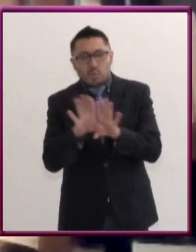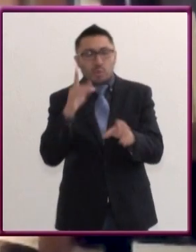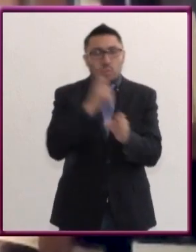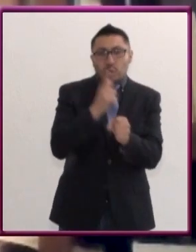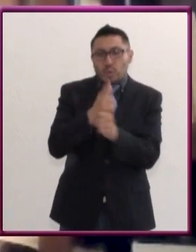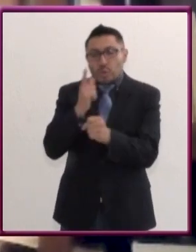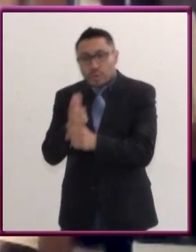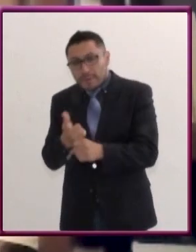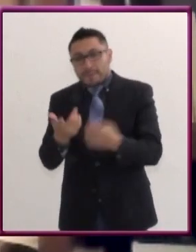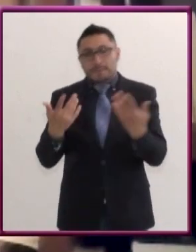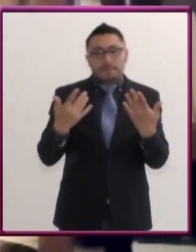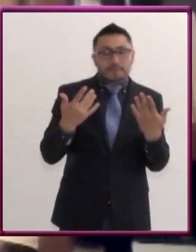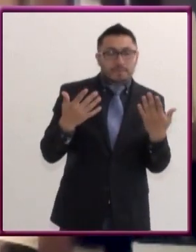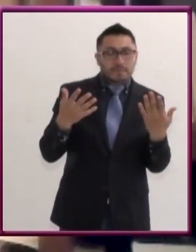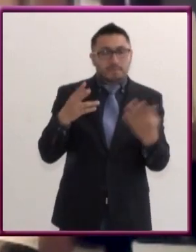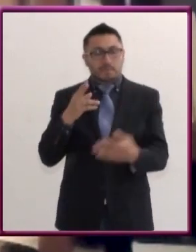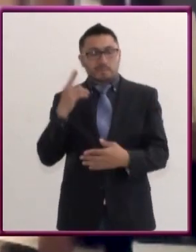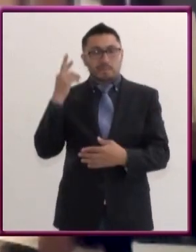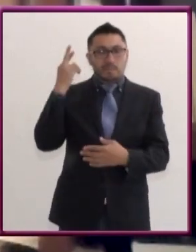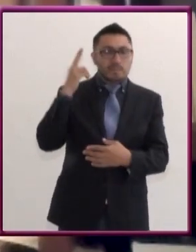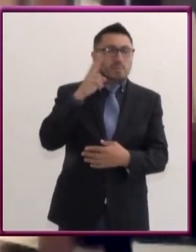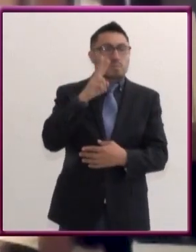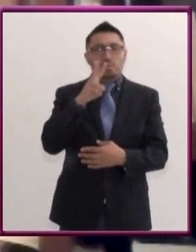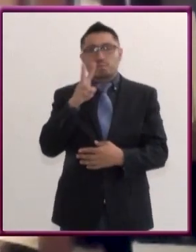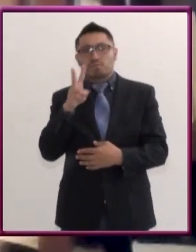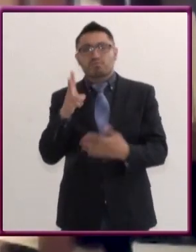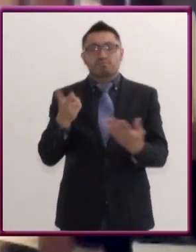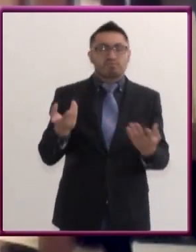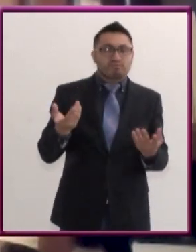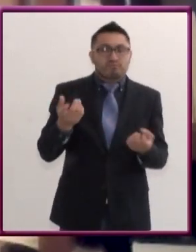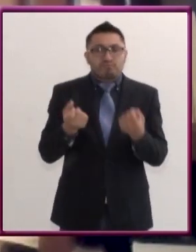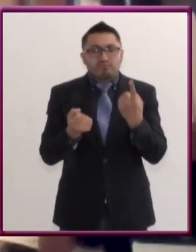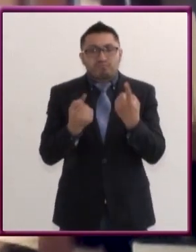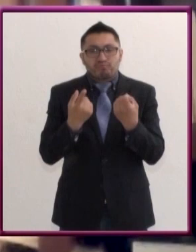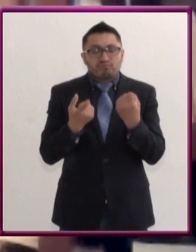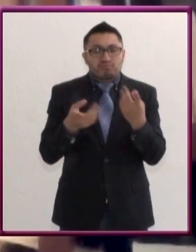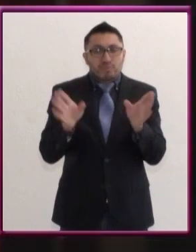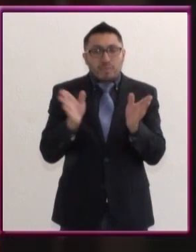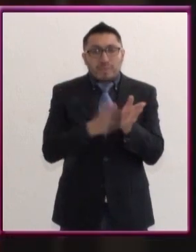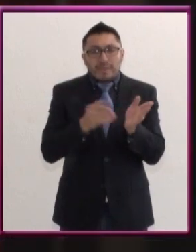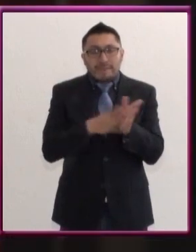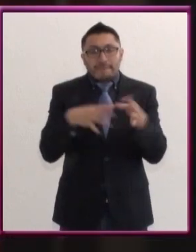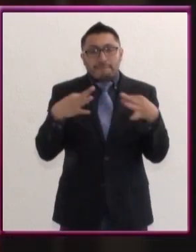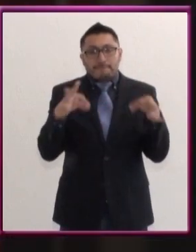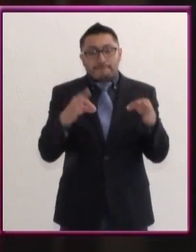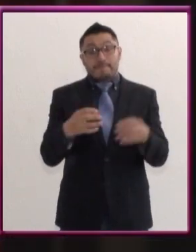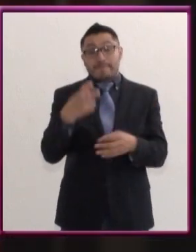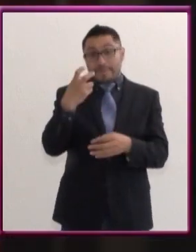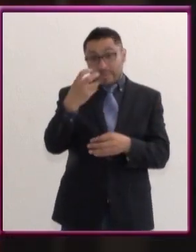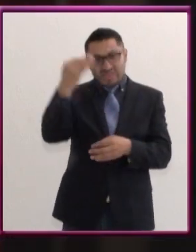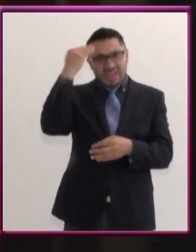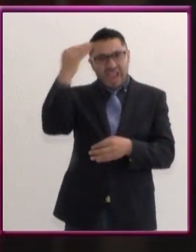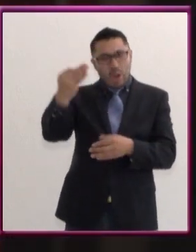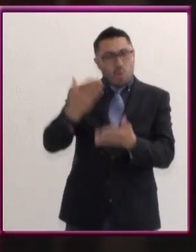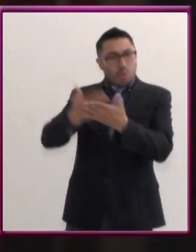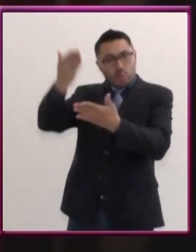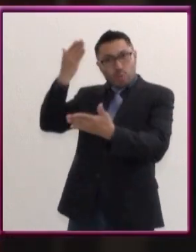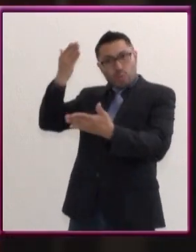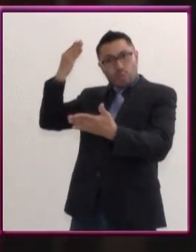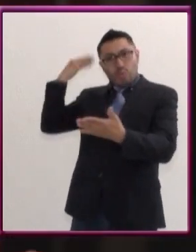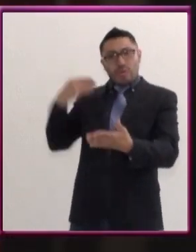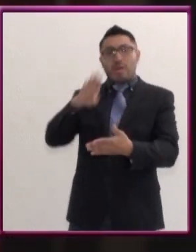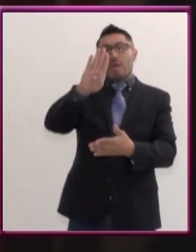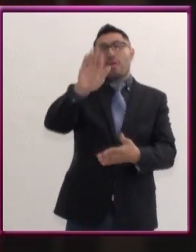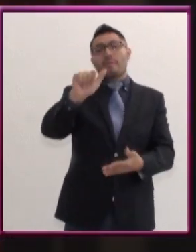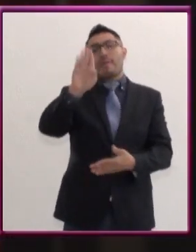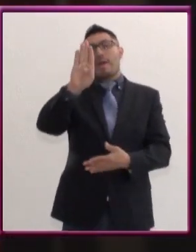cálculos que se han observado en algunos documentos. Y en esa época